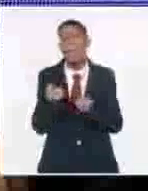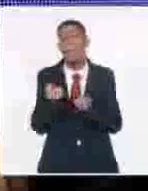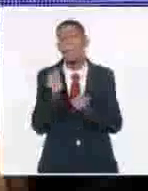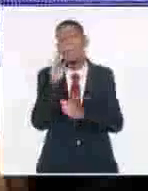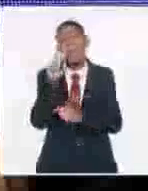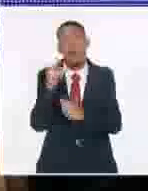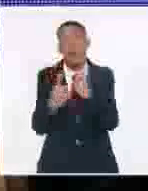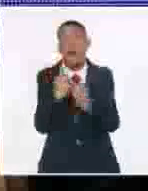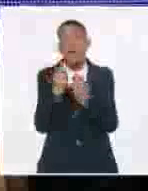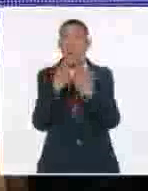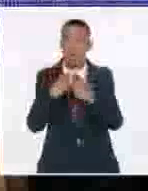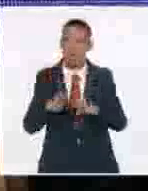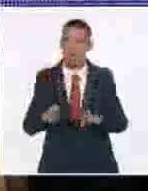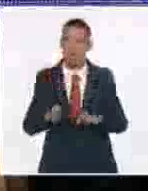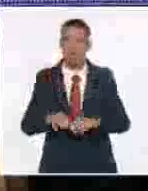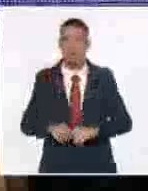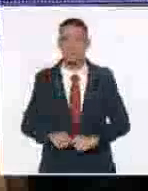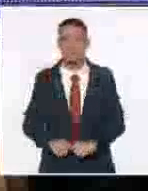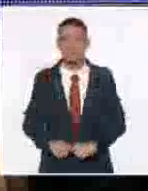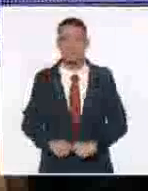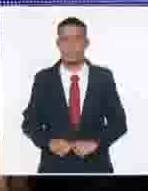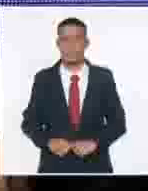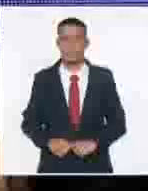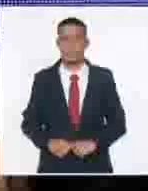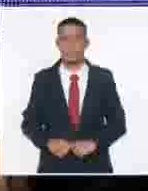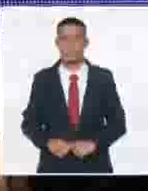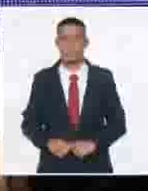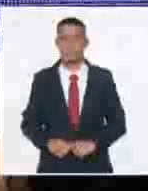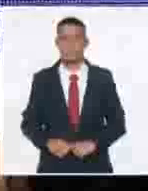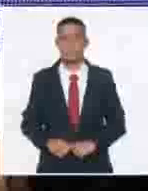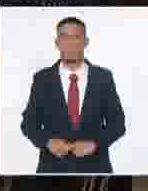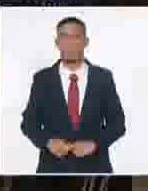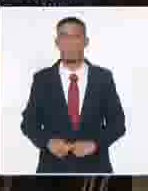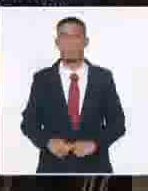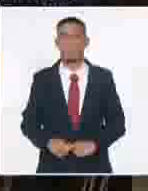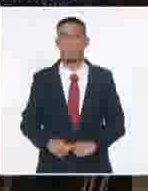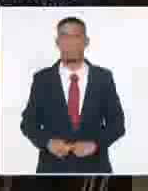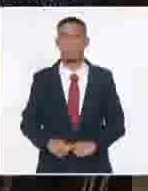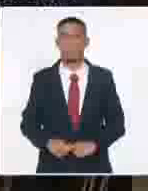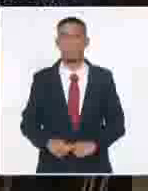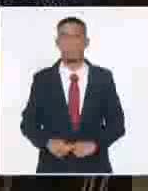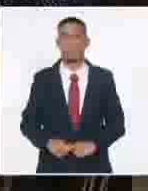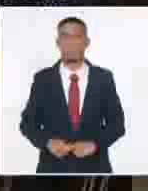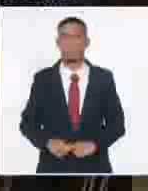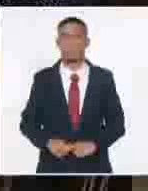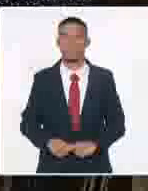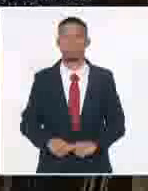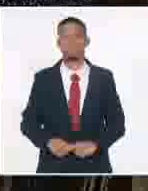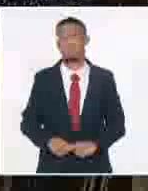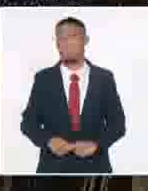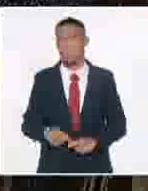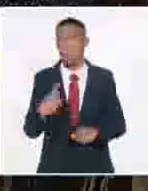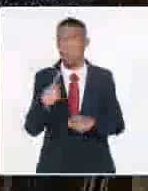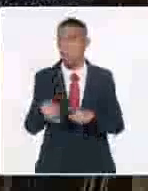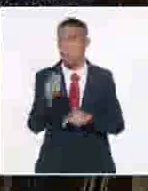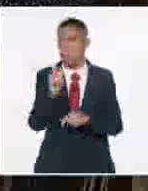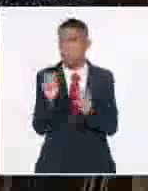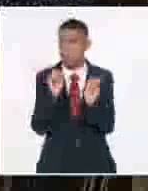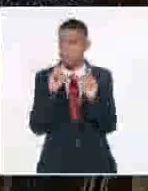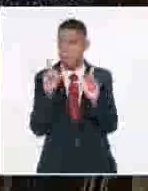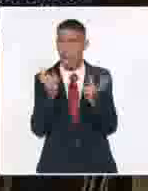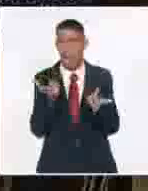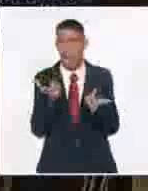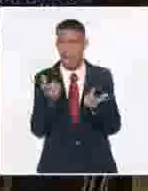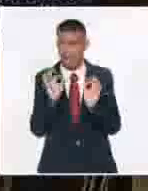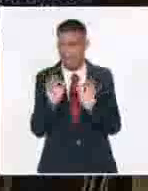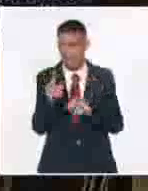la paz. Sin embargo, no sorprende a nadie. El